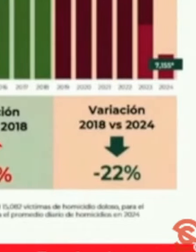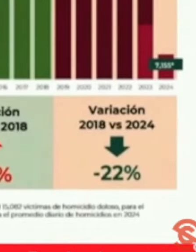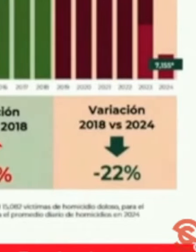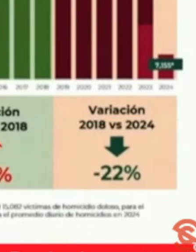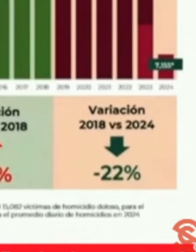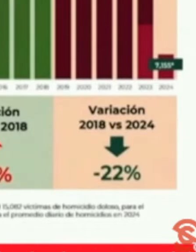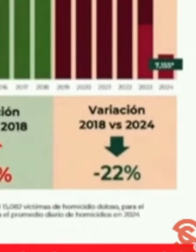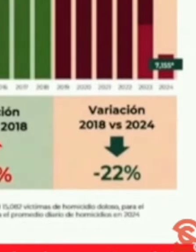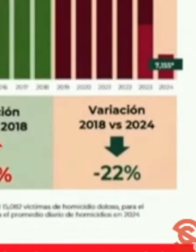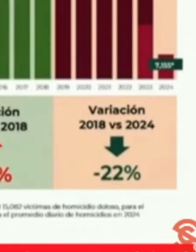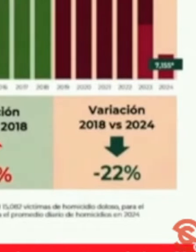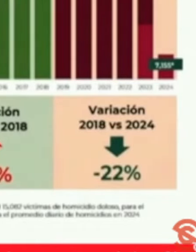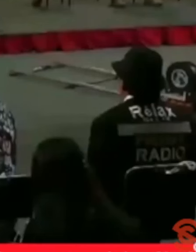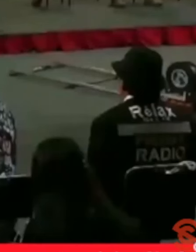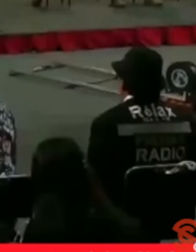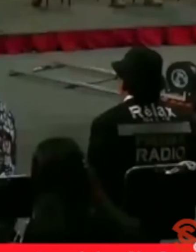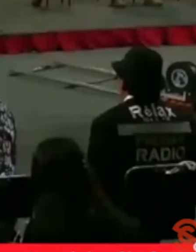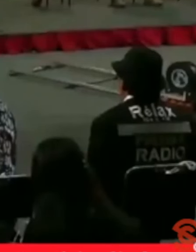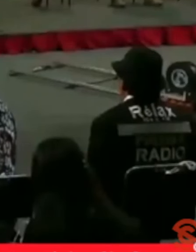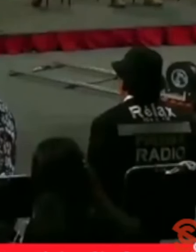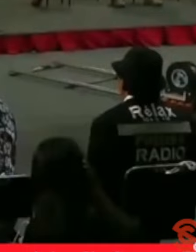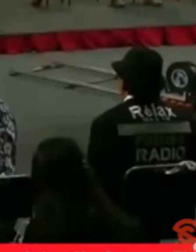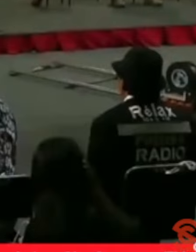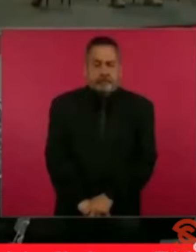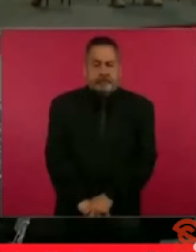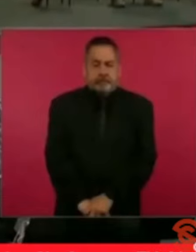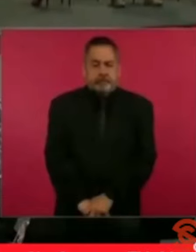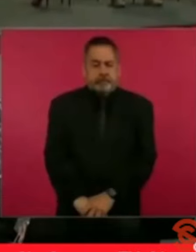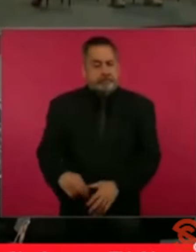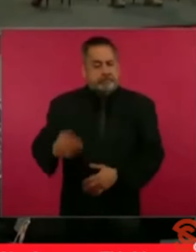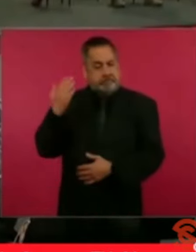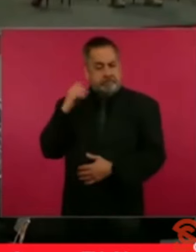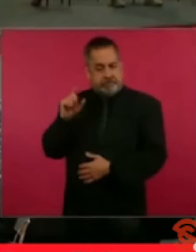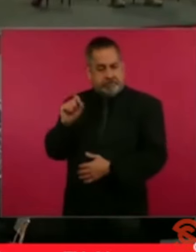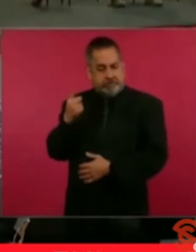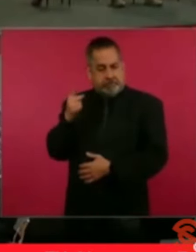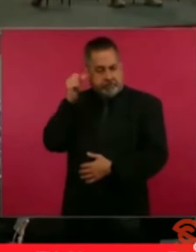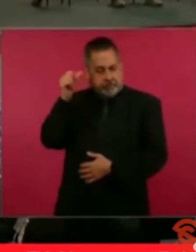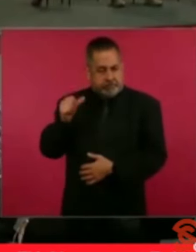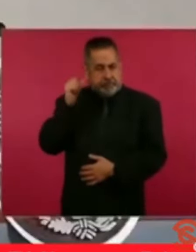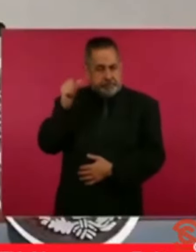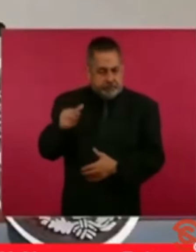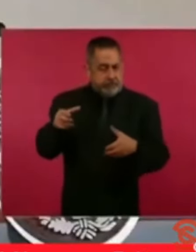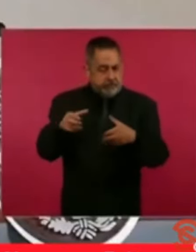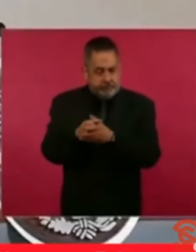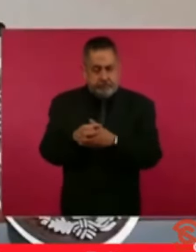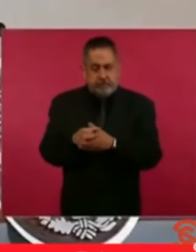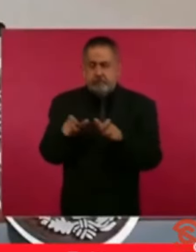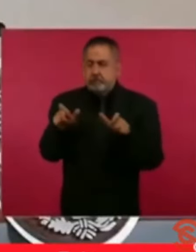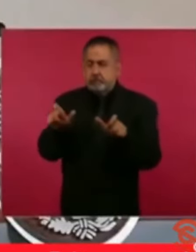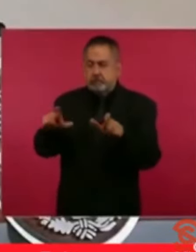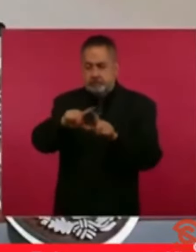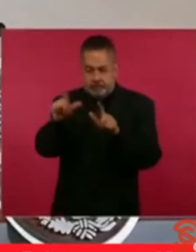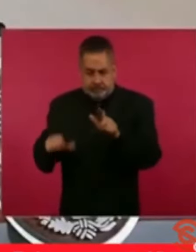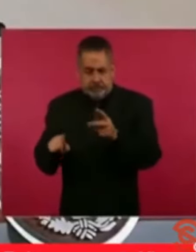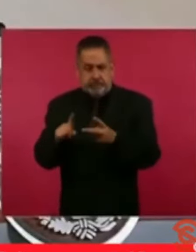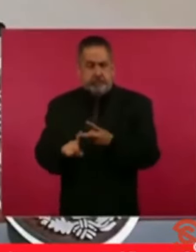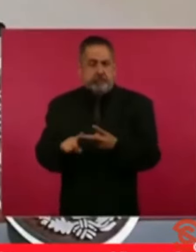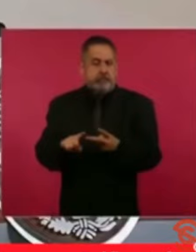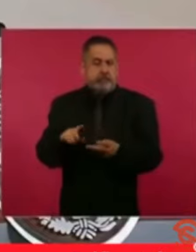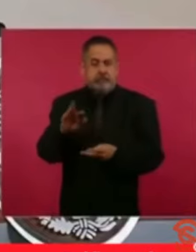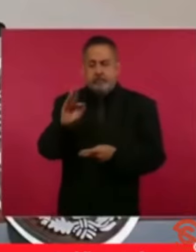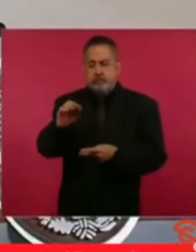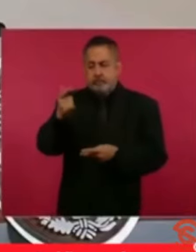trabajo coordinado de la Guardia Nacional y la Fiscalía General de la República, se llevó a cabo